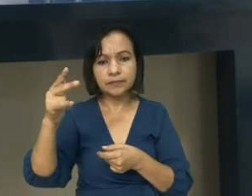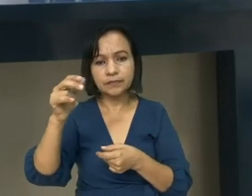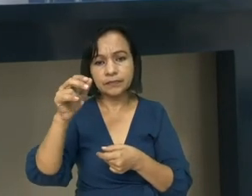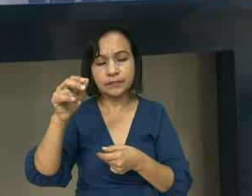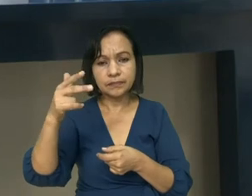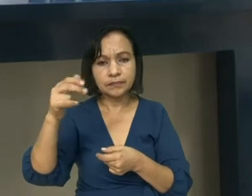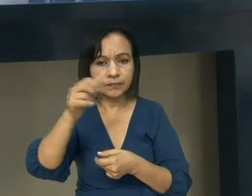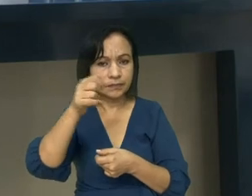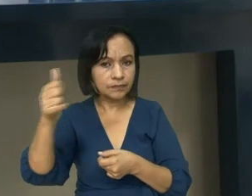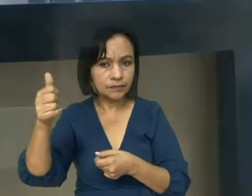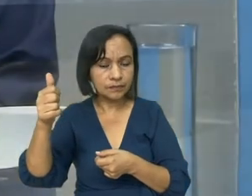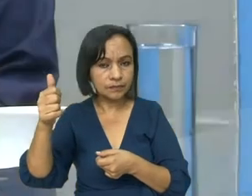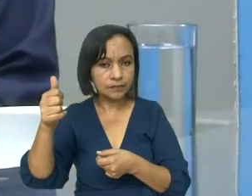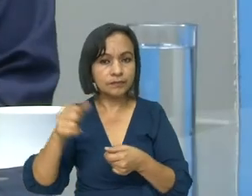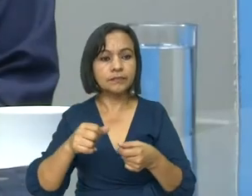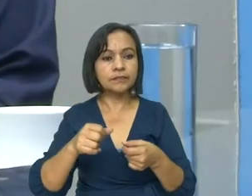8107-4886. Ese es el número.